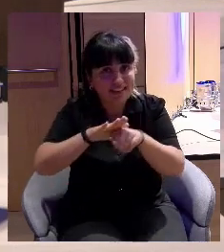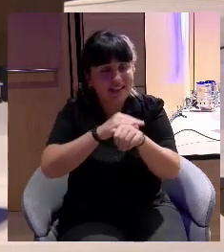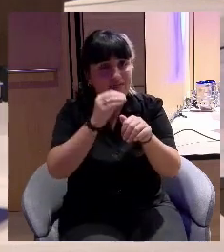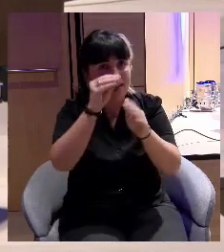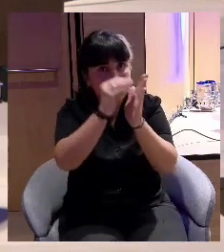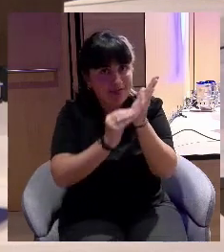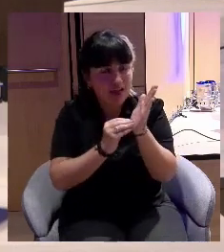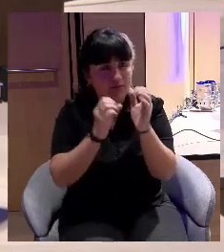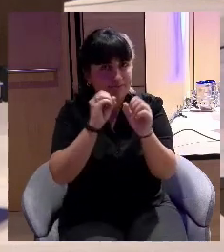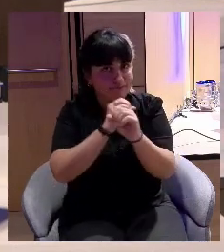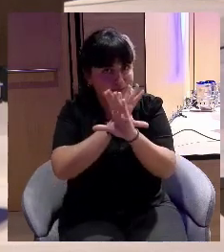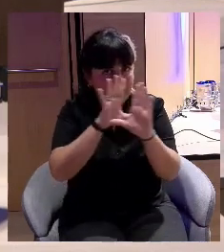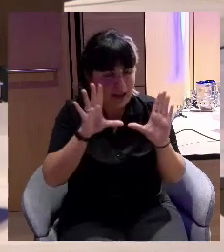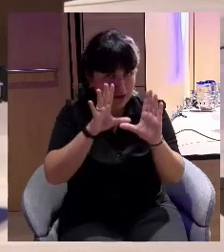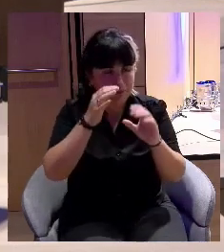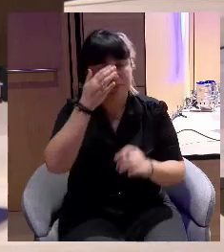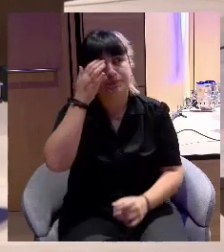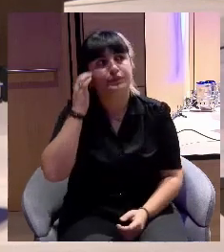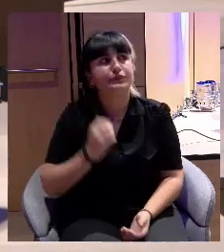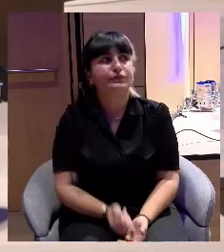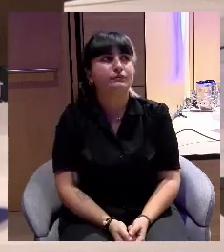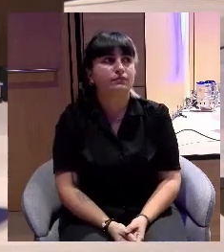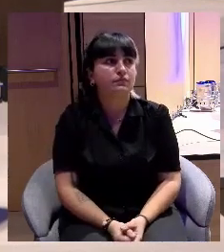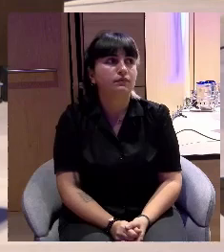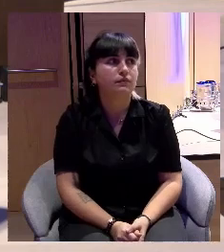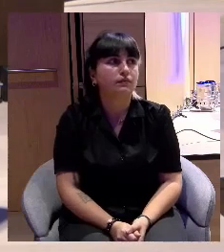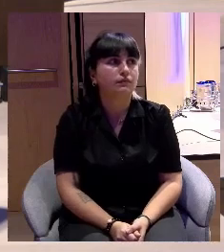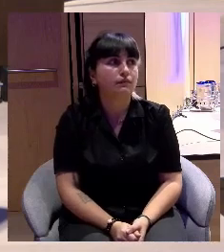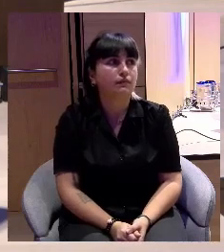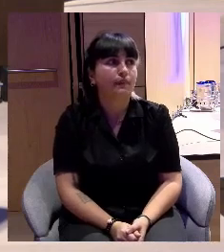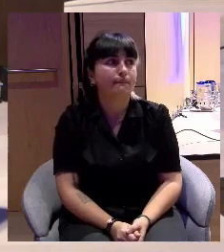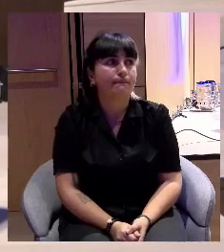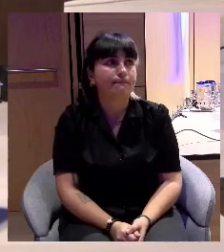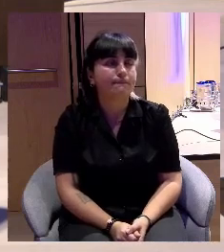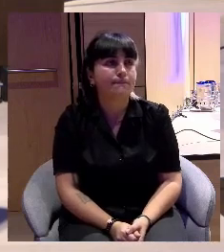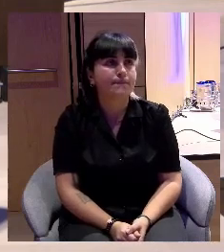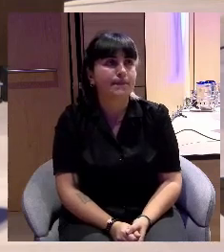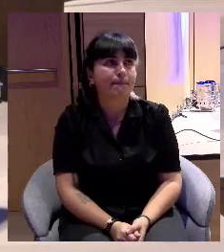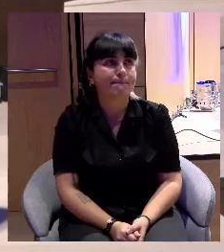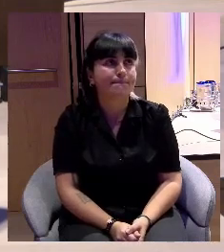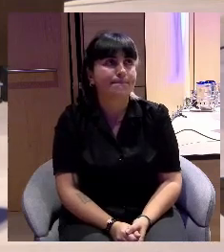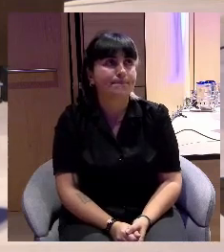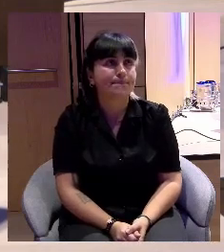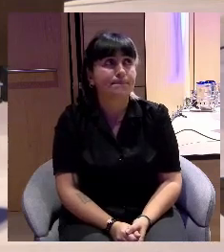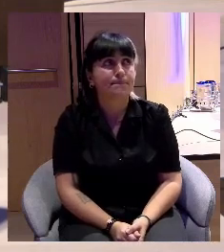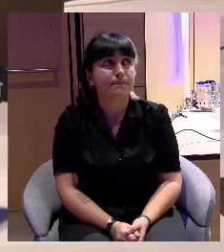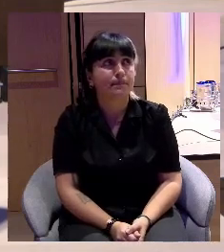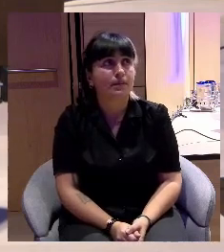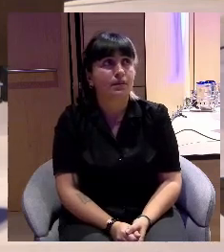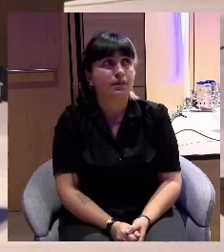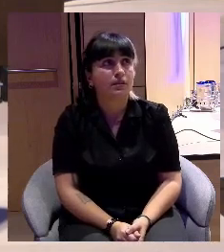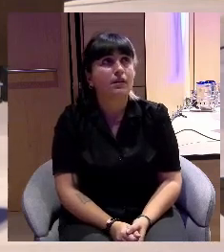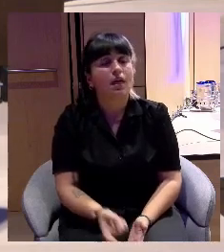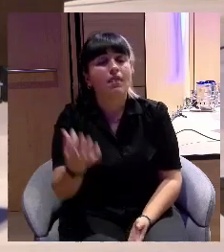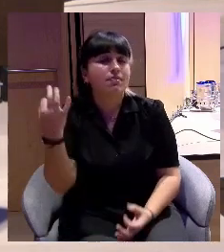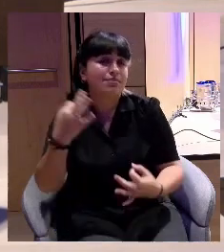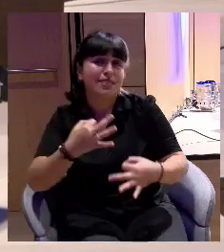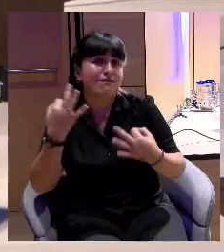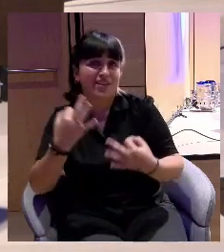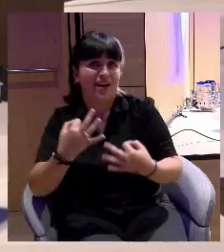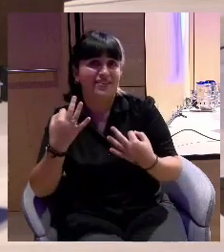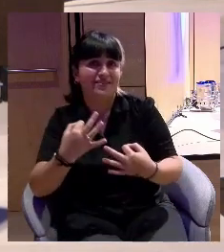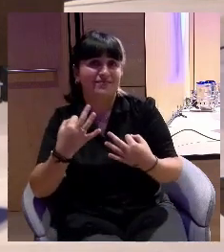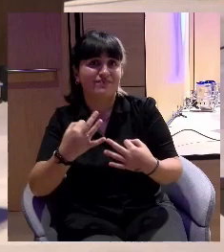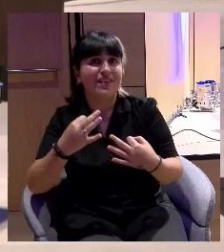GitHub, bueno, como dice Andrés, en GitHub está, es cierto, quizás no es para todo público, pero en la metodología sí